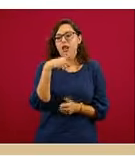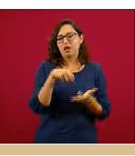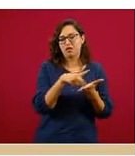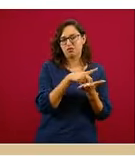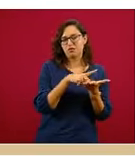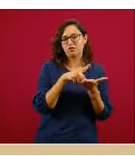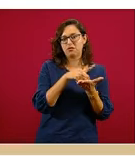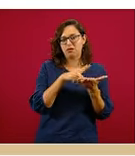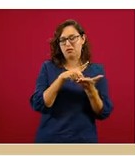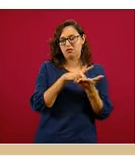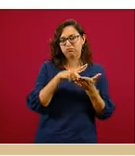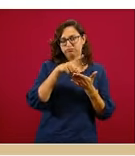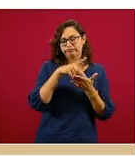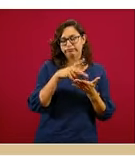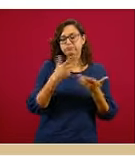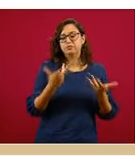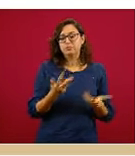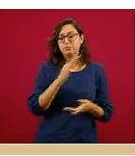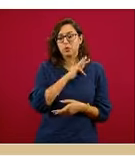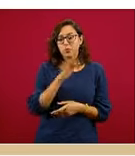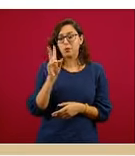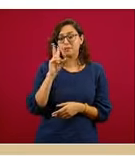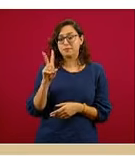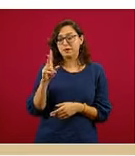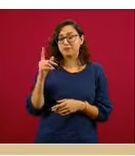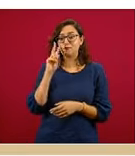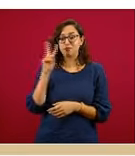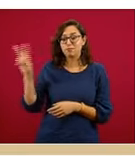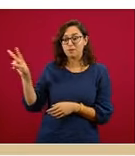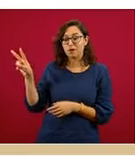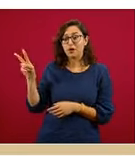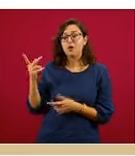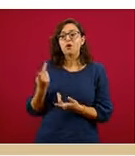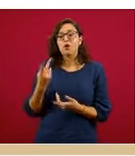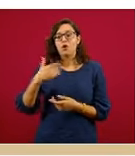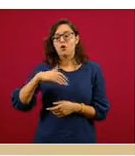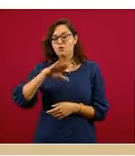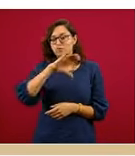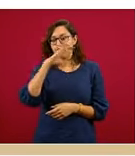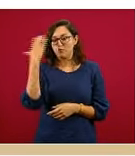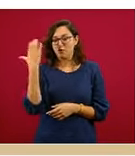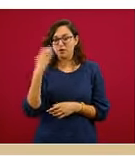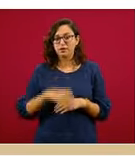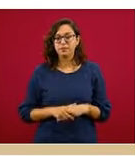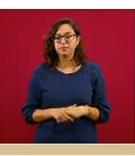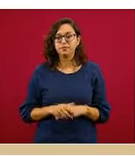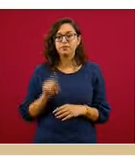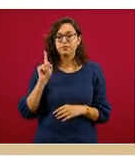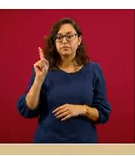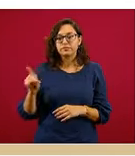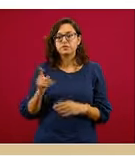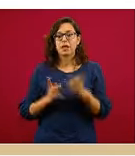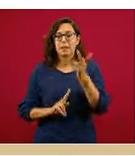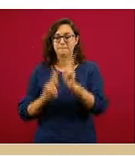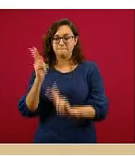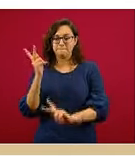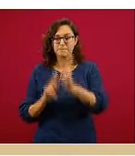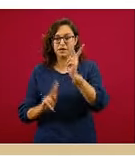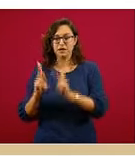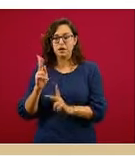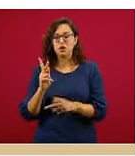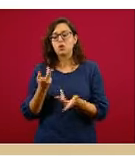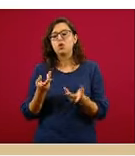Este que ven ustedes aquí a la derecha es una imagen de la planta que en el oriente se llama mahuang, se conoce como